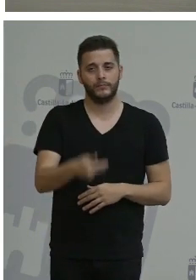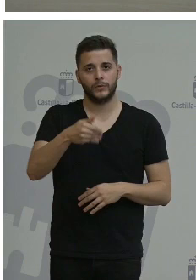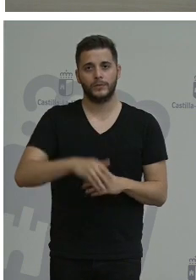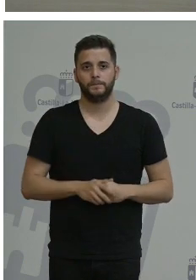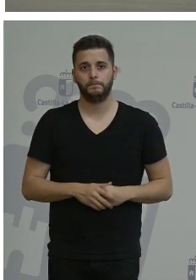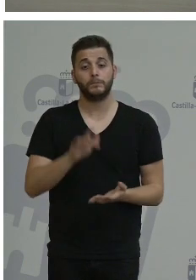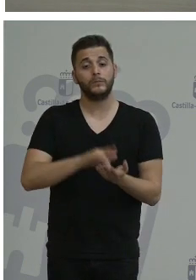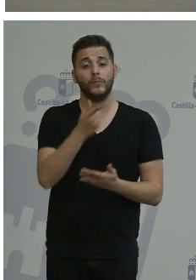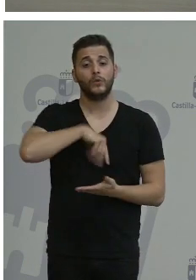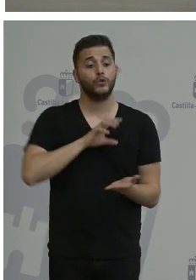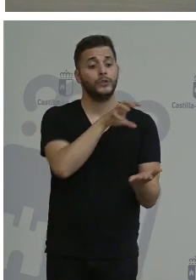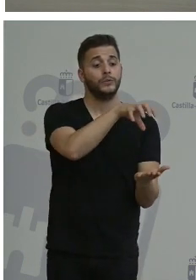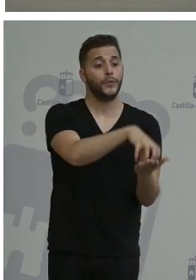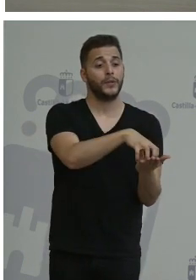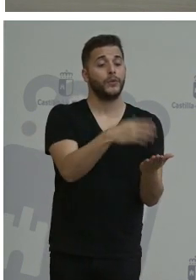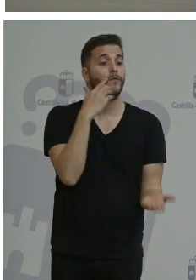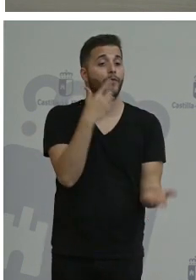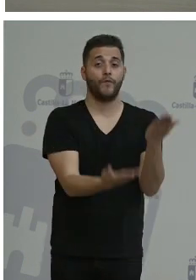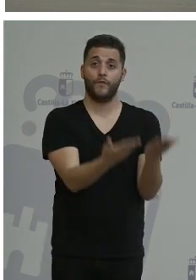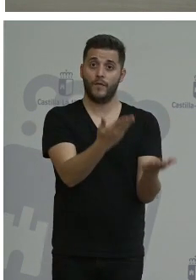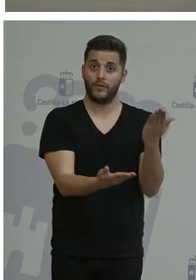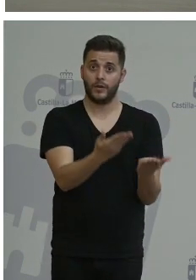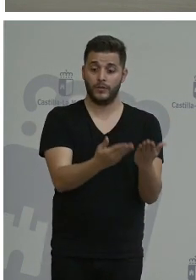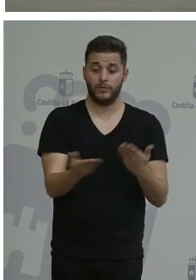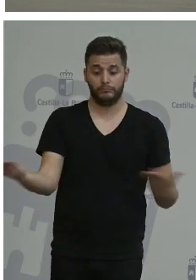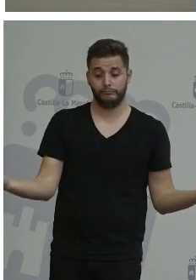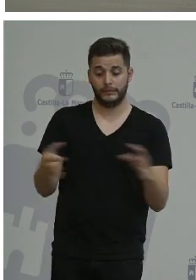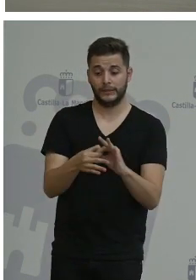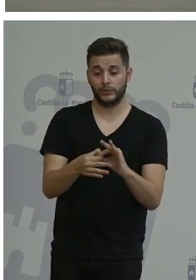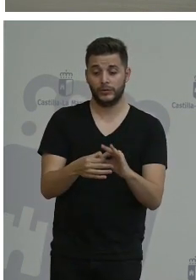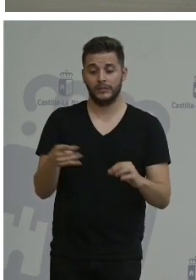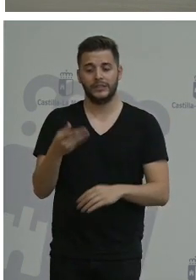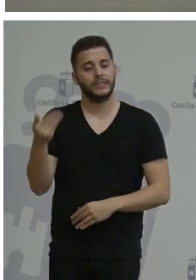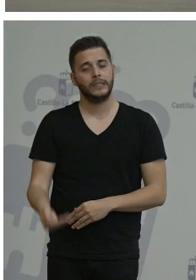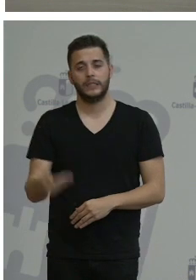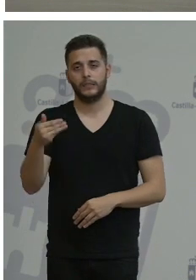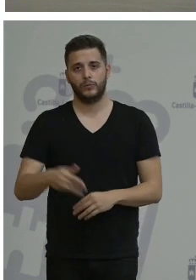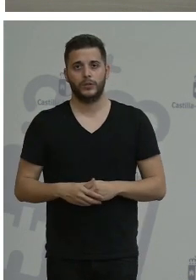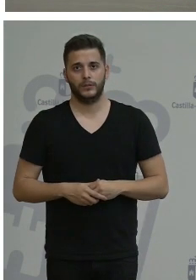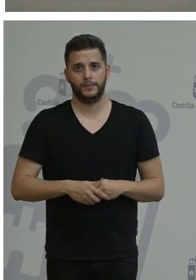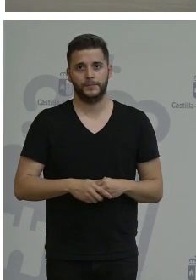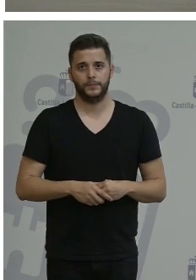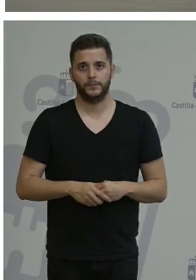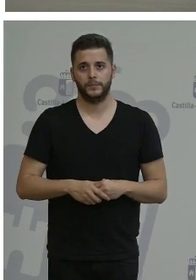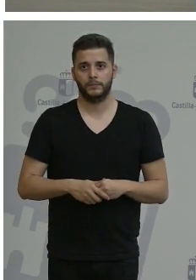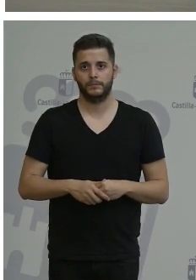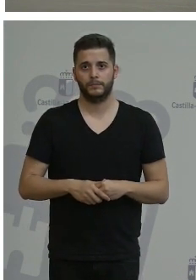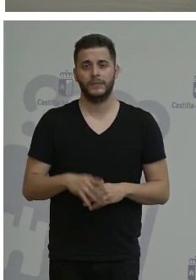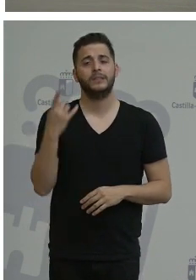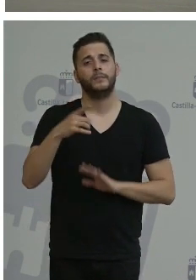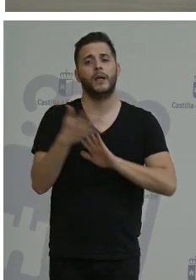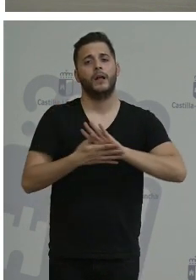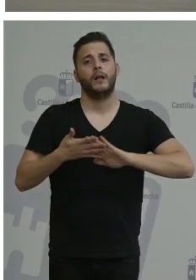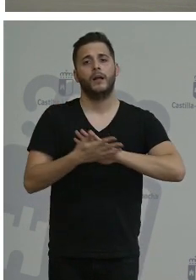conectar los centros de valoración con las ofertas es muy importante. Y, como no, hablamos de la